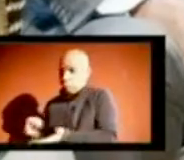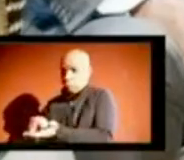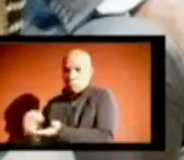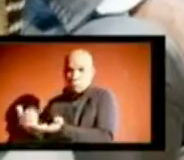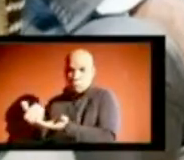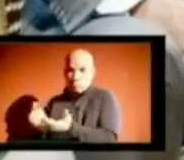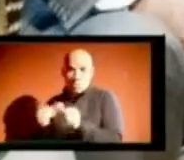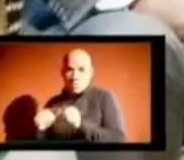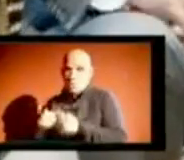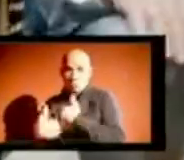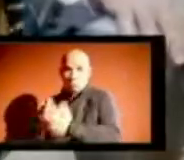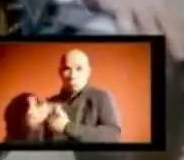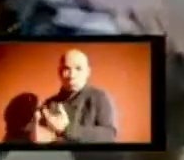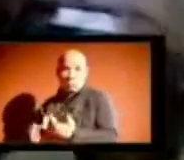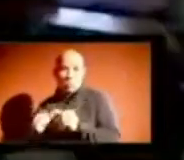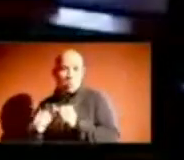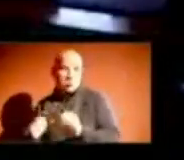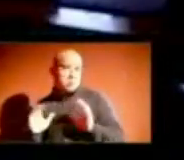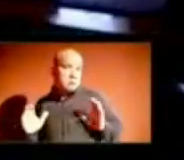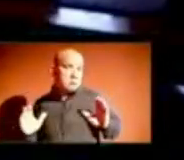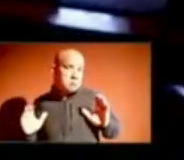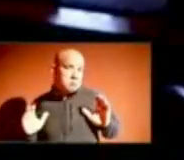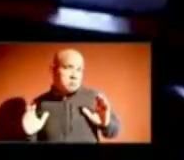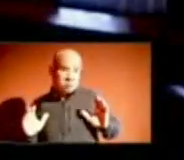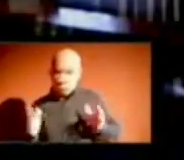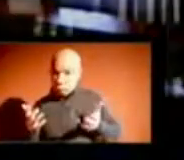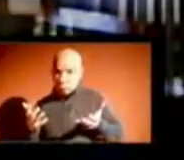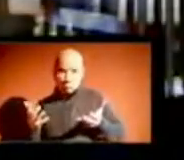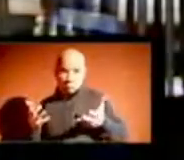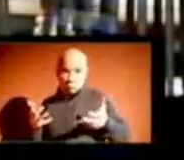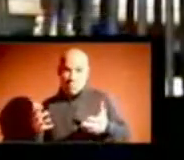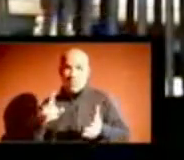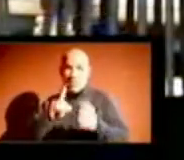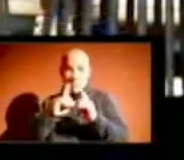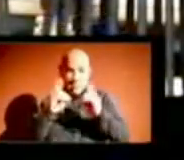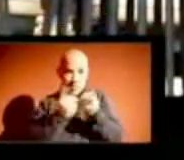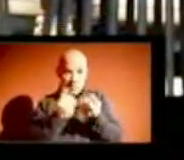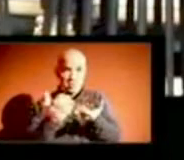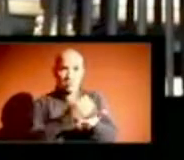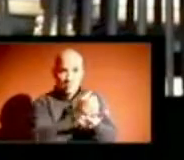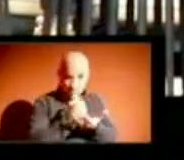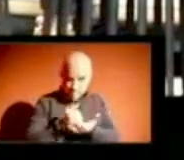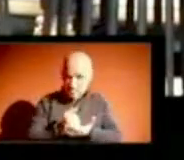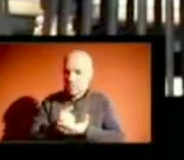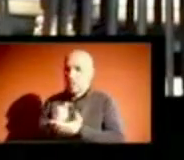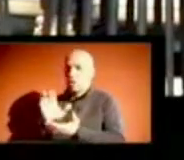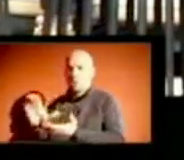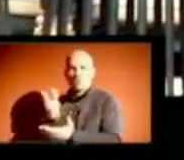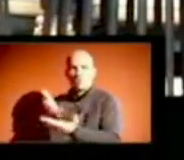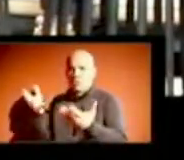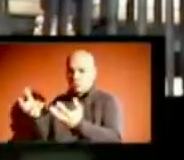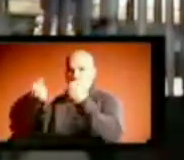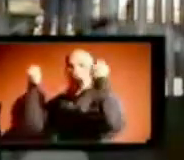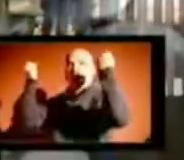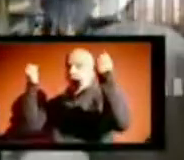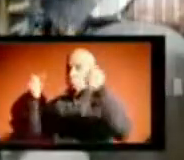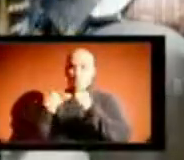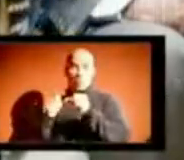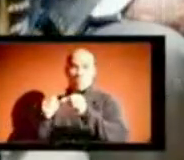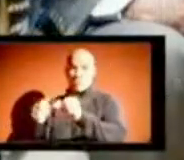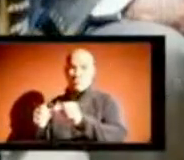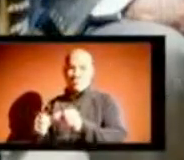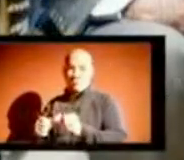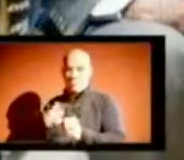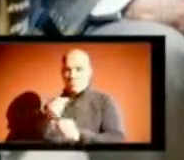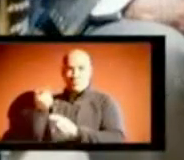sigue en efecto el embargo, ¿verdad?, que el Departamento de Hacienda publicó hace unos meses